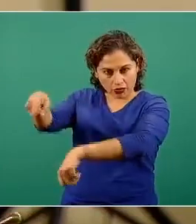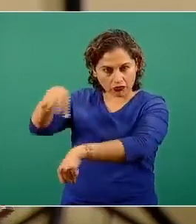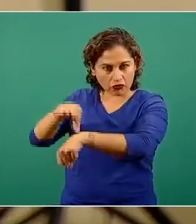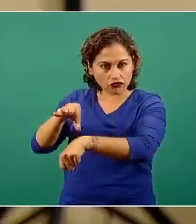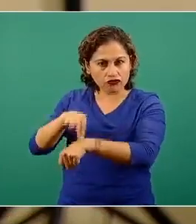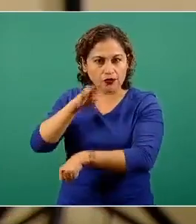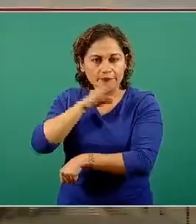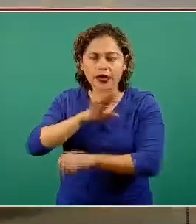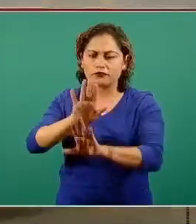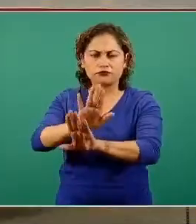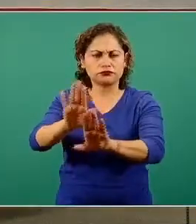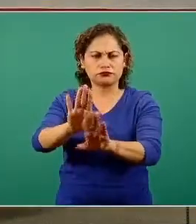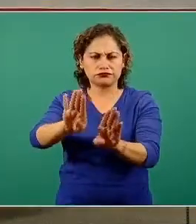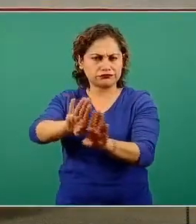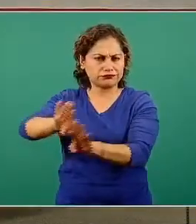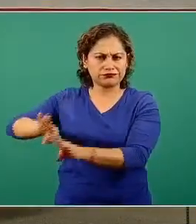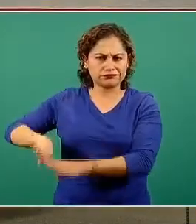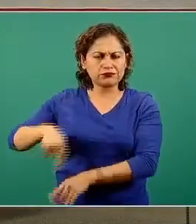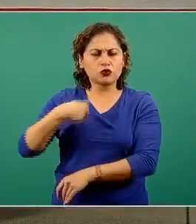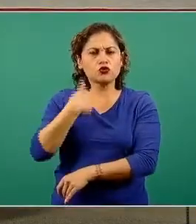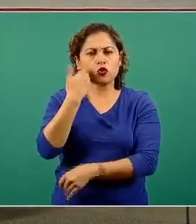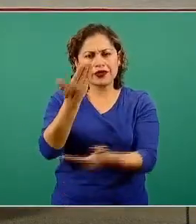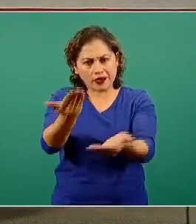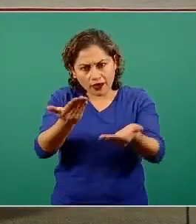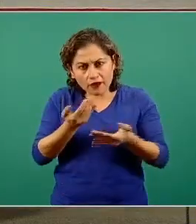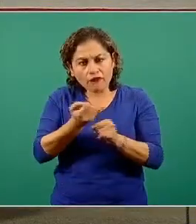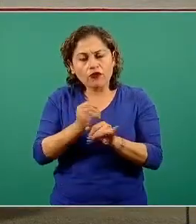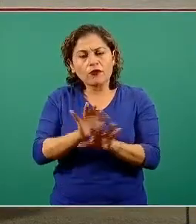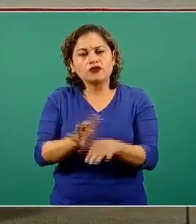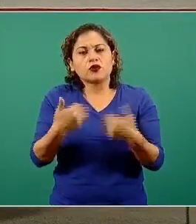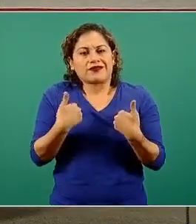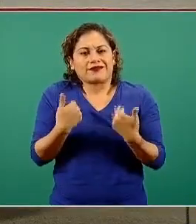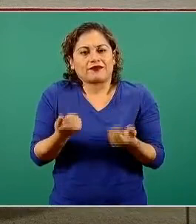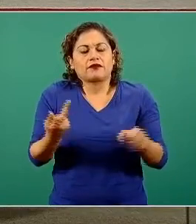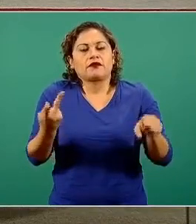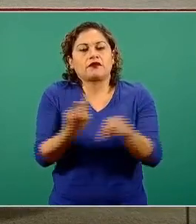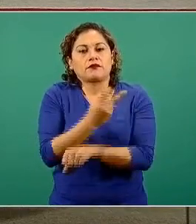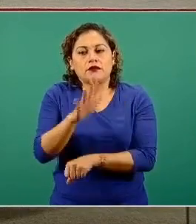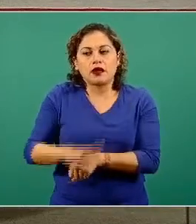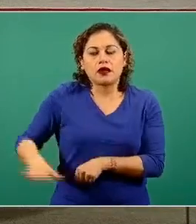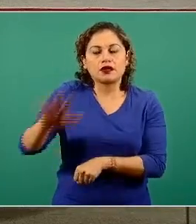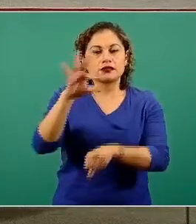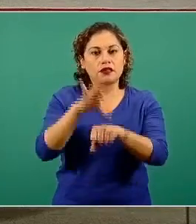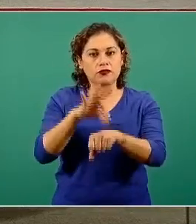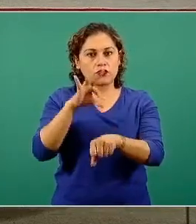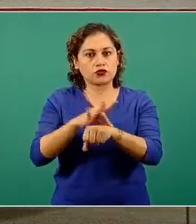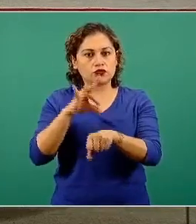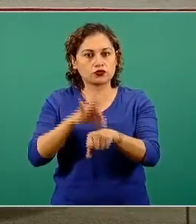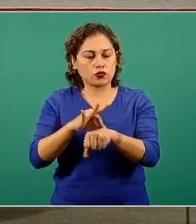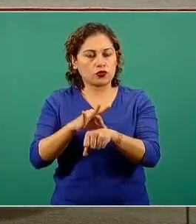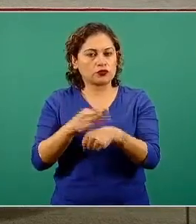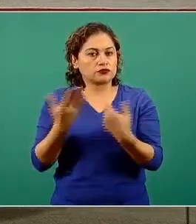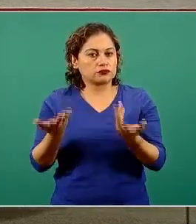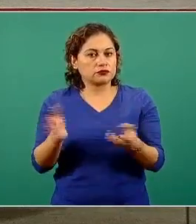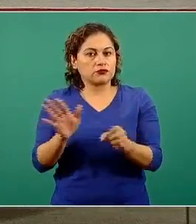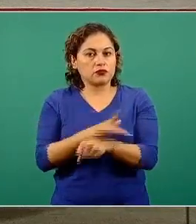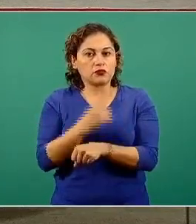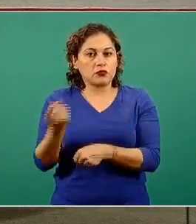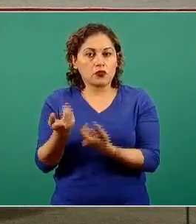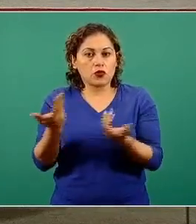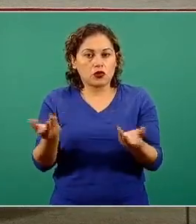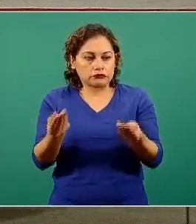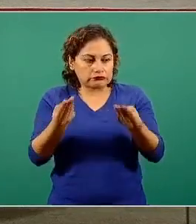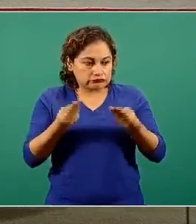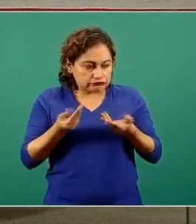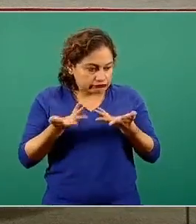no, sino más bien para entender un poco el papel de los doctores, ¿no?, que ante no tener un tratamiento claro